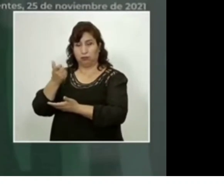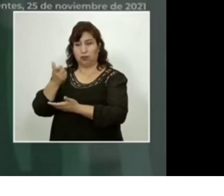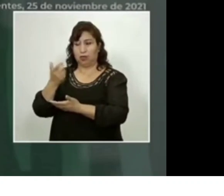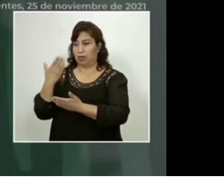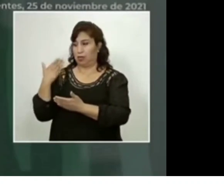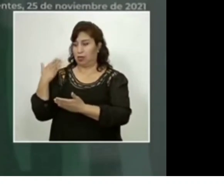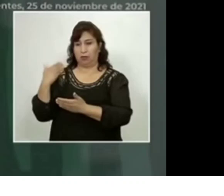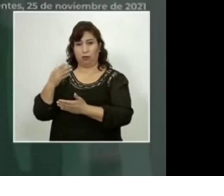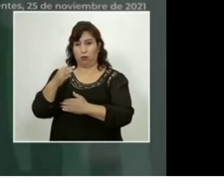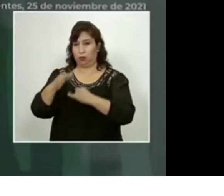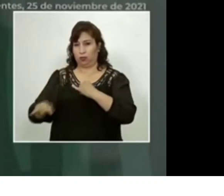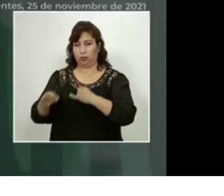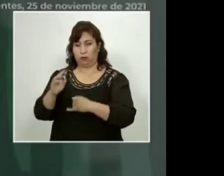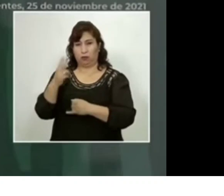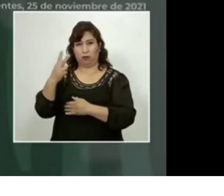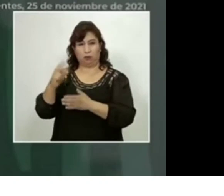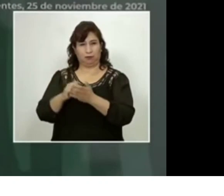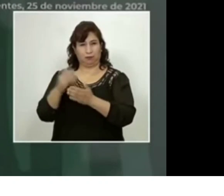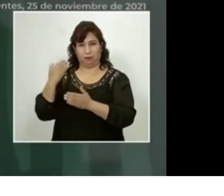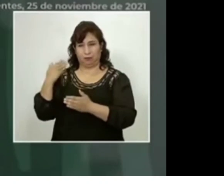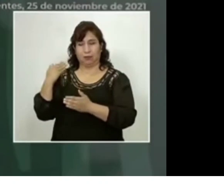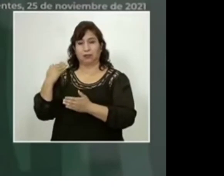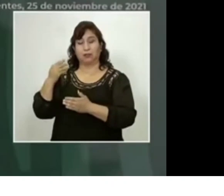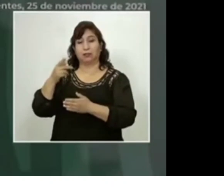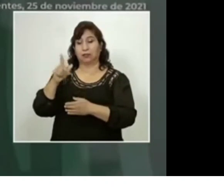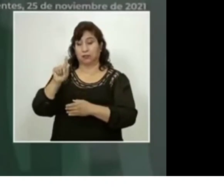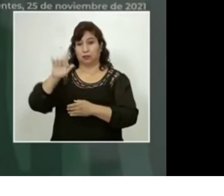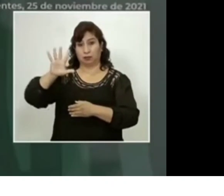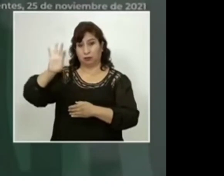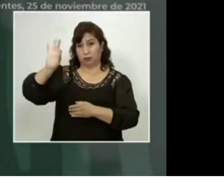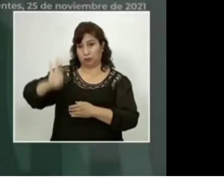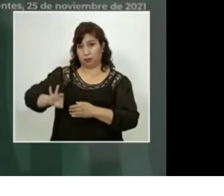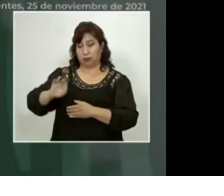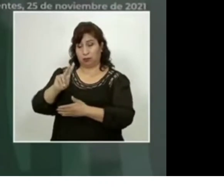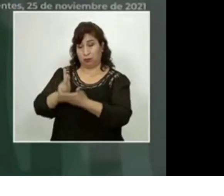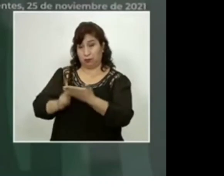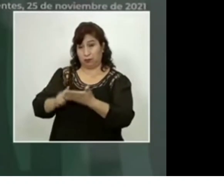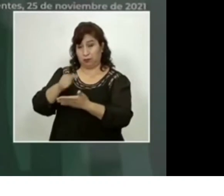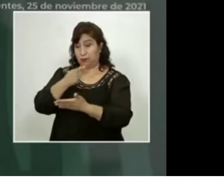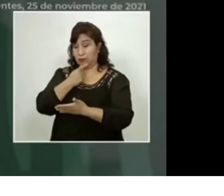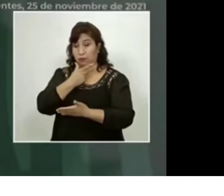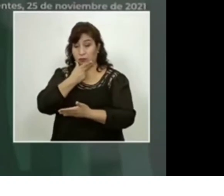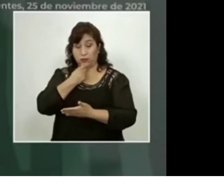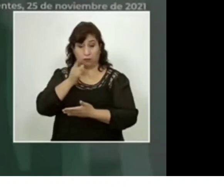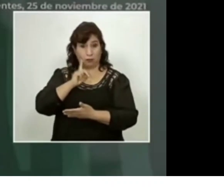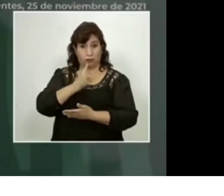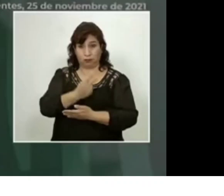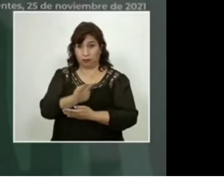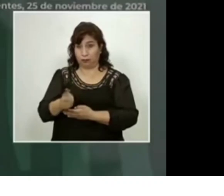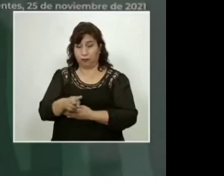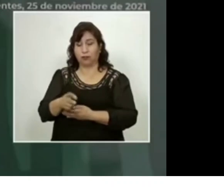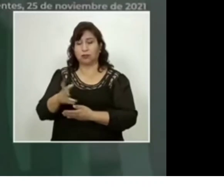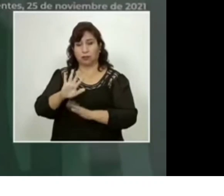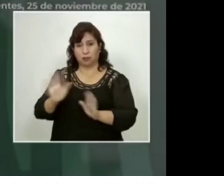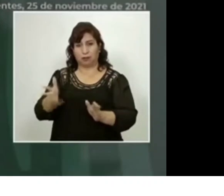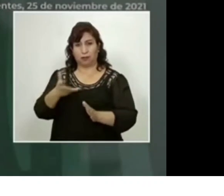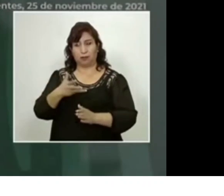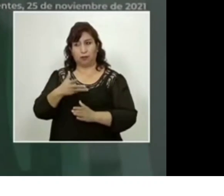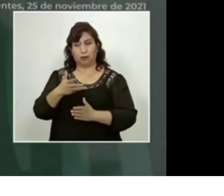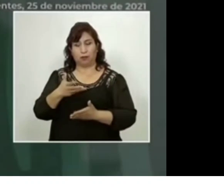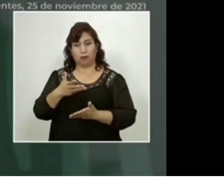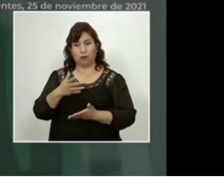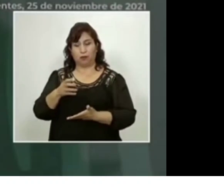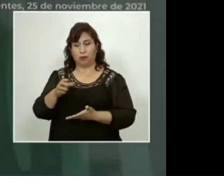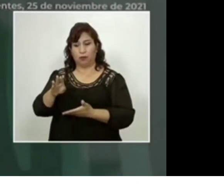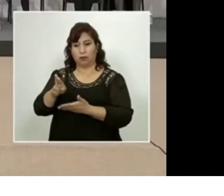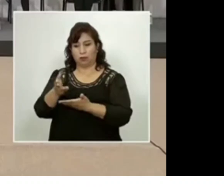último bimestre del año, mientras que el 75% del programa de niñas y niños también